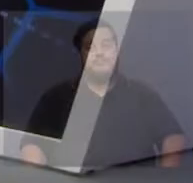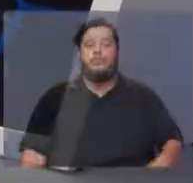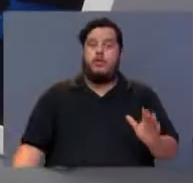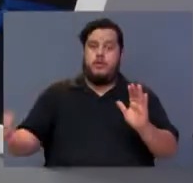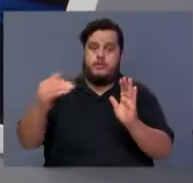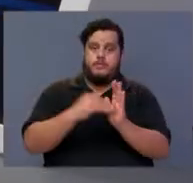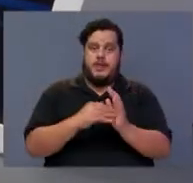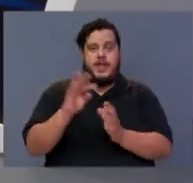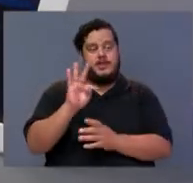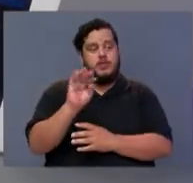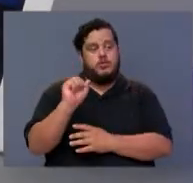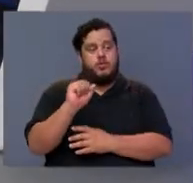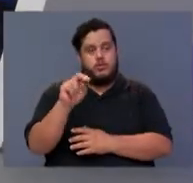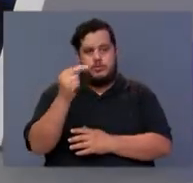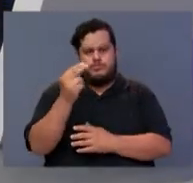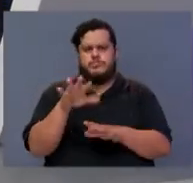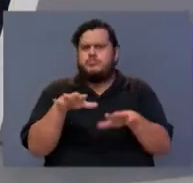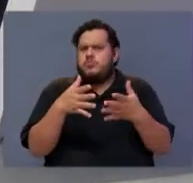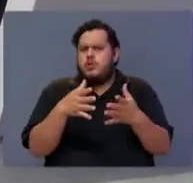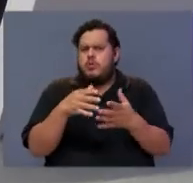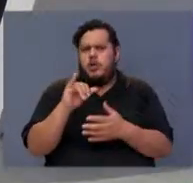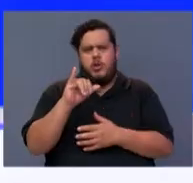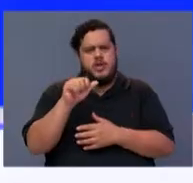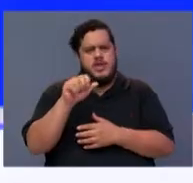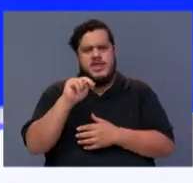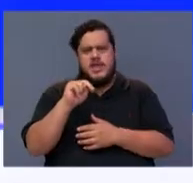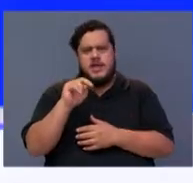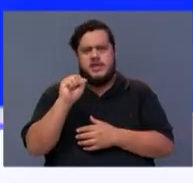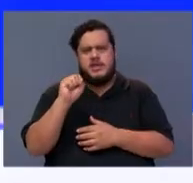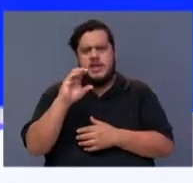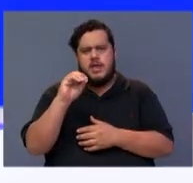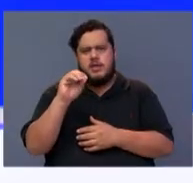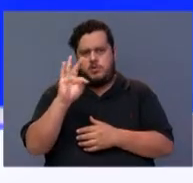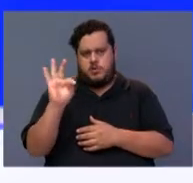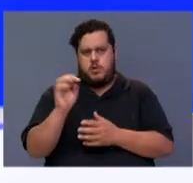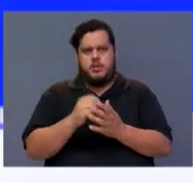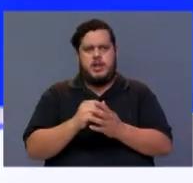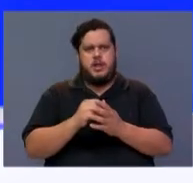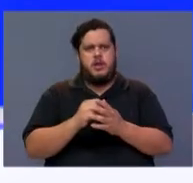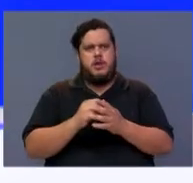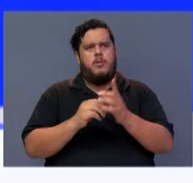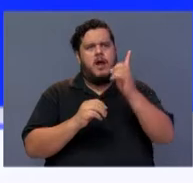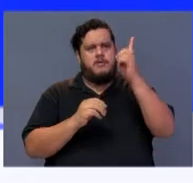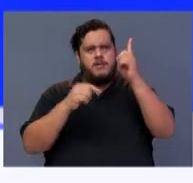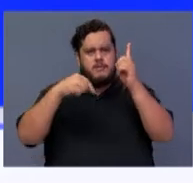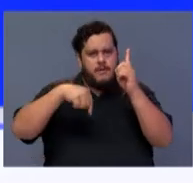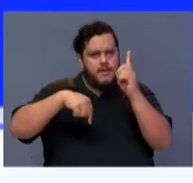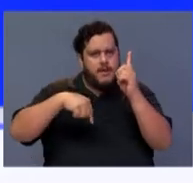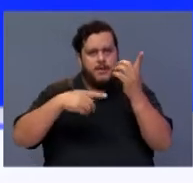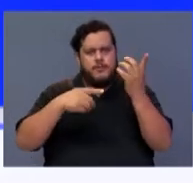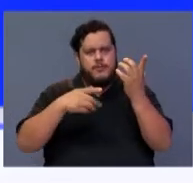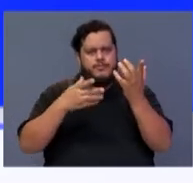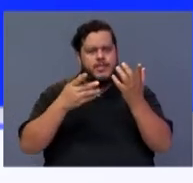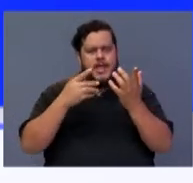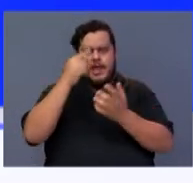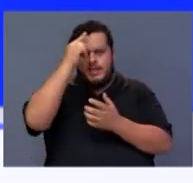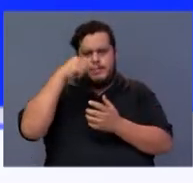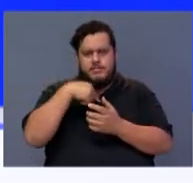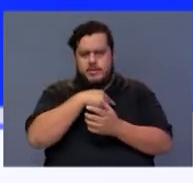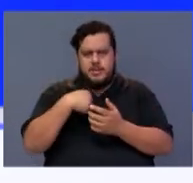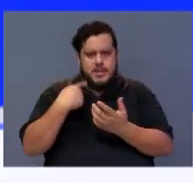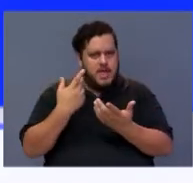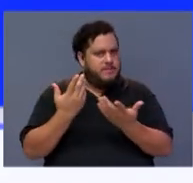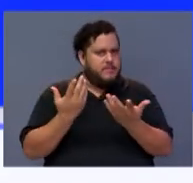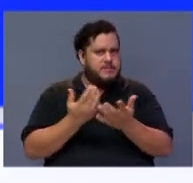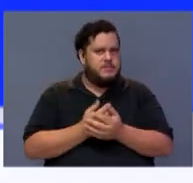Regresamos en Tigo Sport Noticias. ¿Cómo era lo de Jan Scott? Era como arriba, abajo, él se persinaba, ¿verdad?